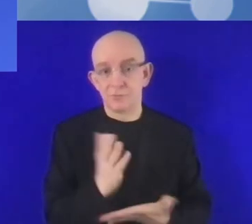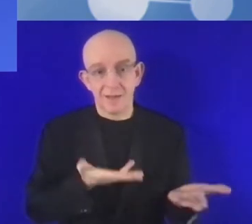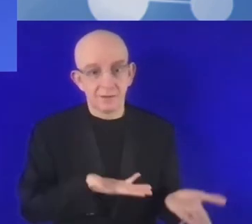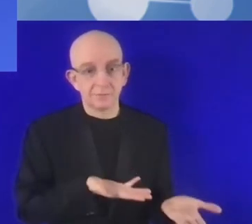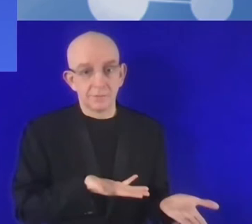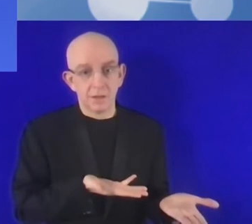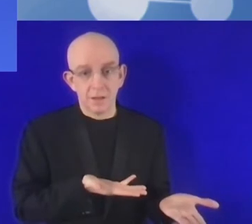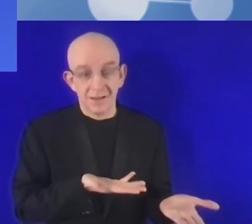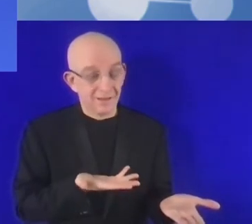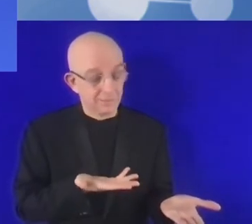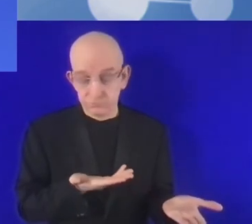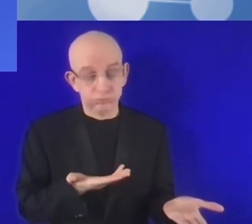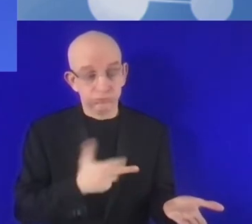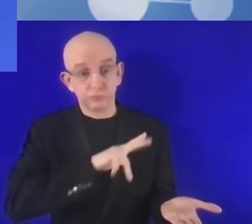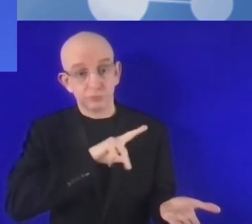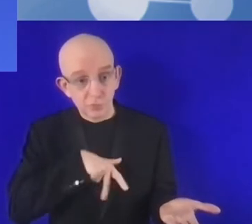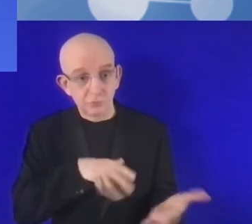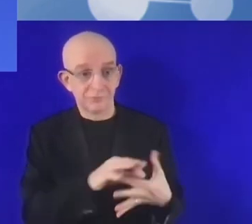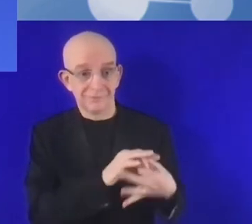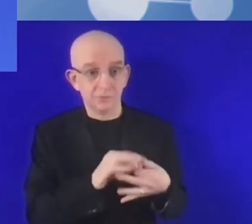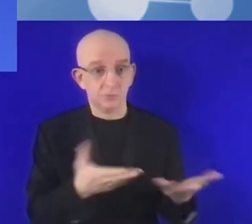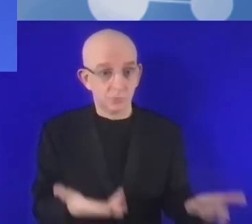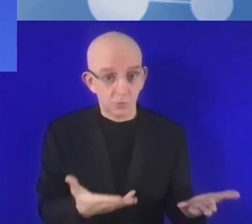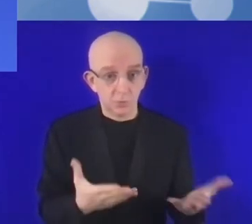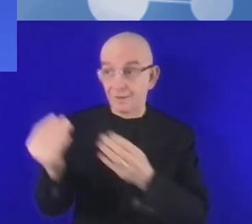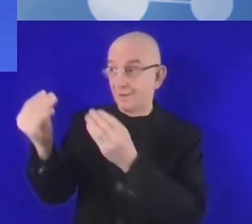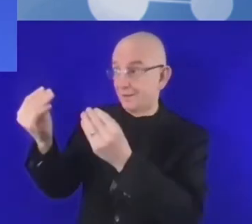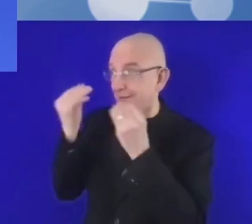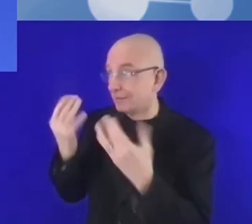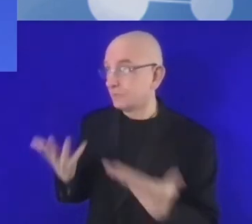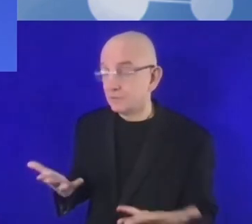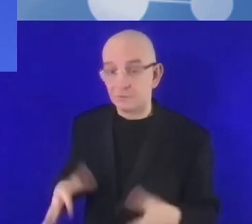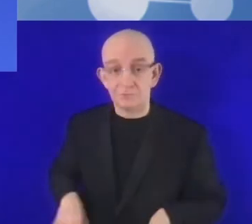acceso a Internet significa la falta de acceso a la educación.